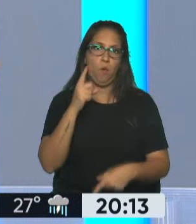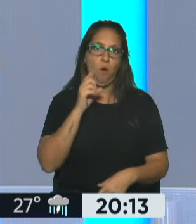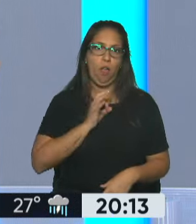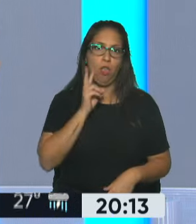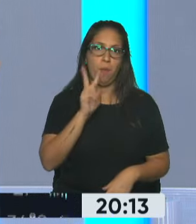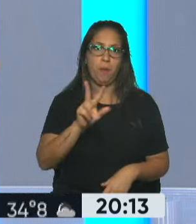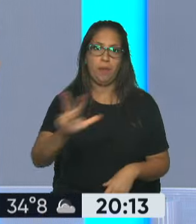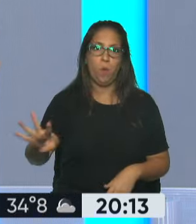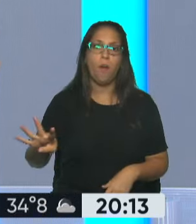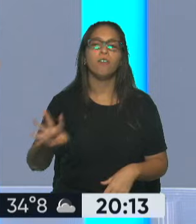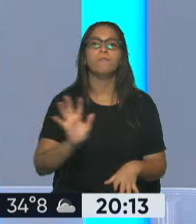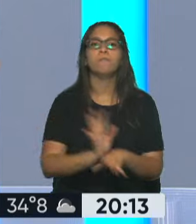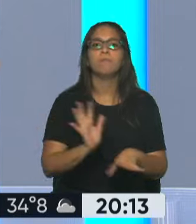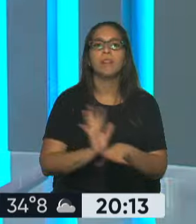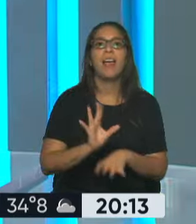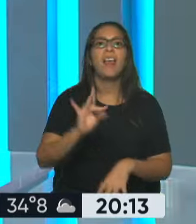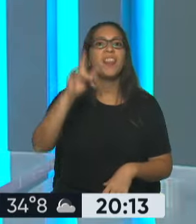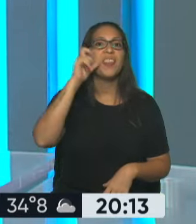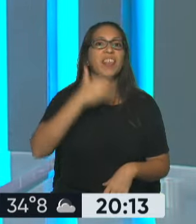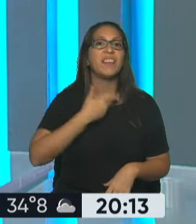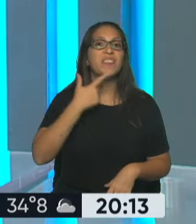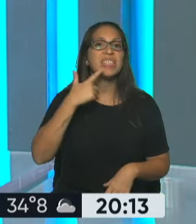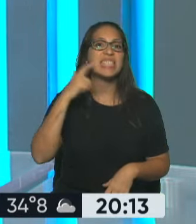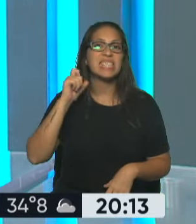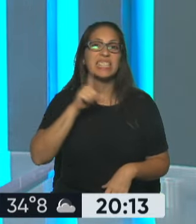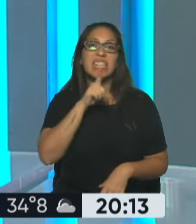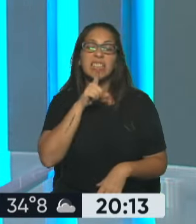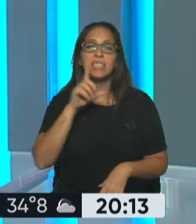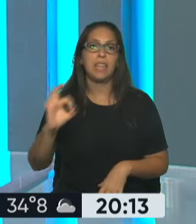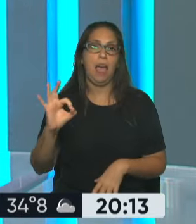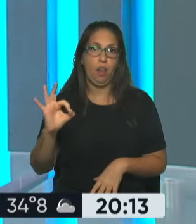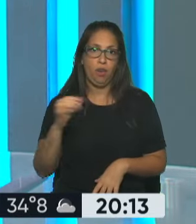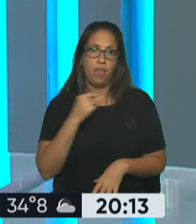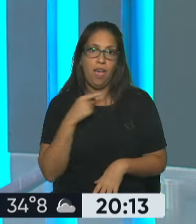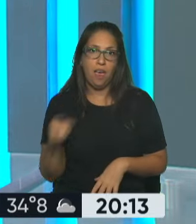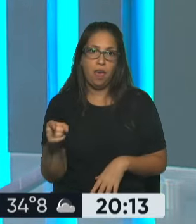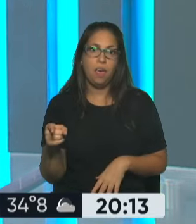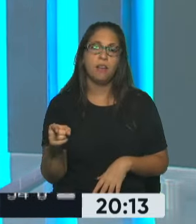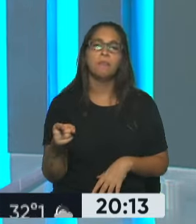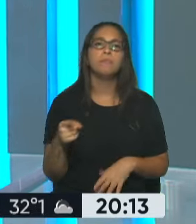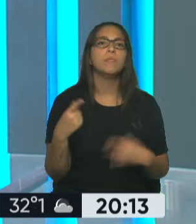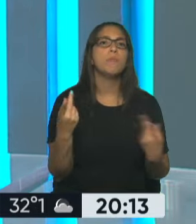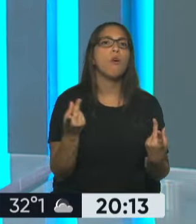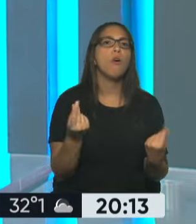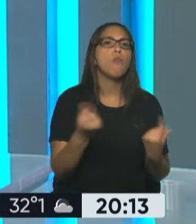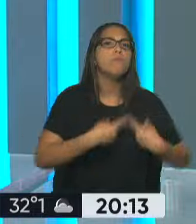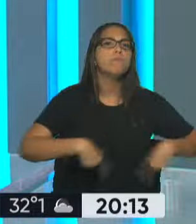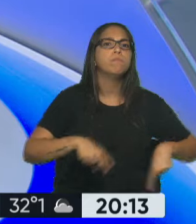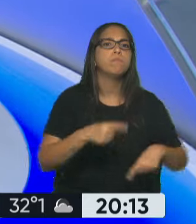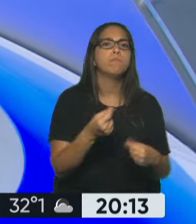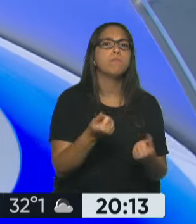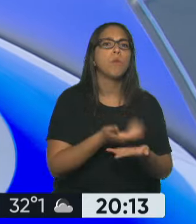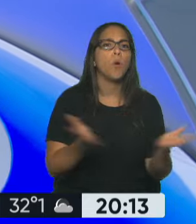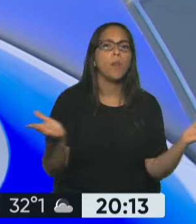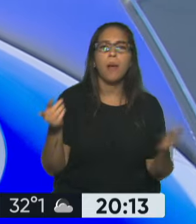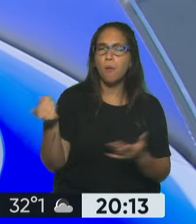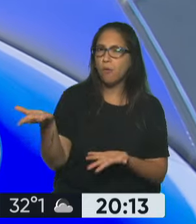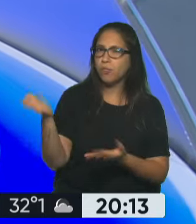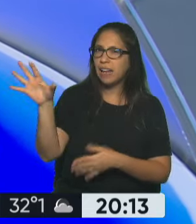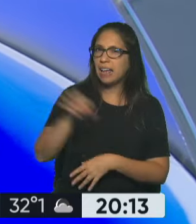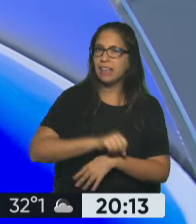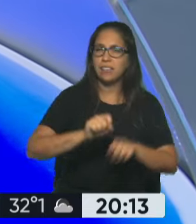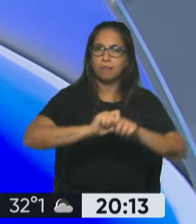el déficit cero, Horacio. Eso tiene que ver con las cuentas públicas. Exacto. Y además de las cuentas públicas, vos nos trajiste algunos apuntes como para que